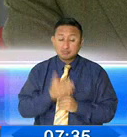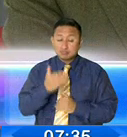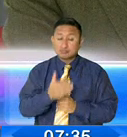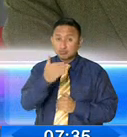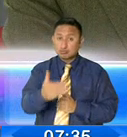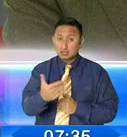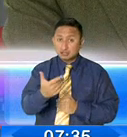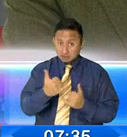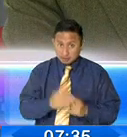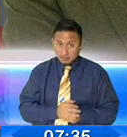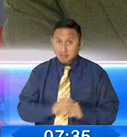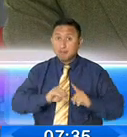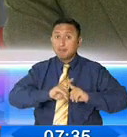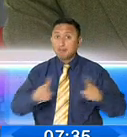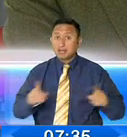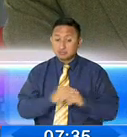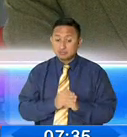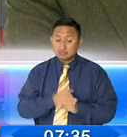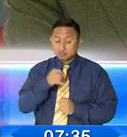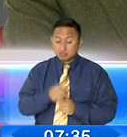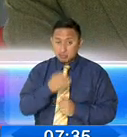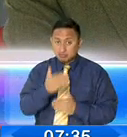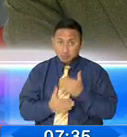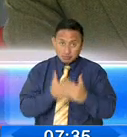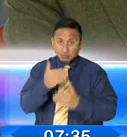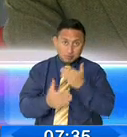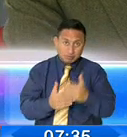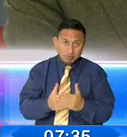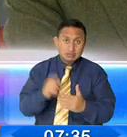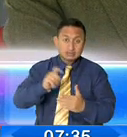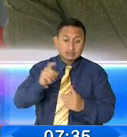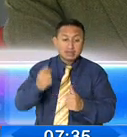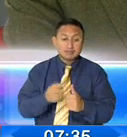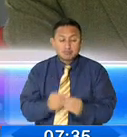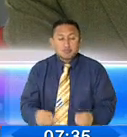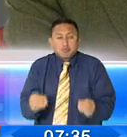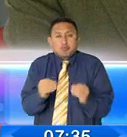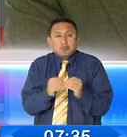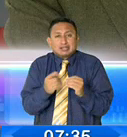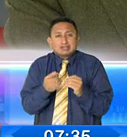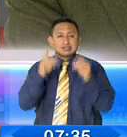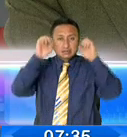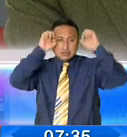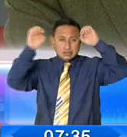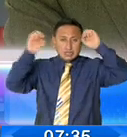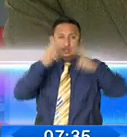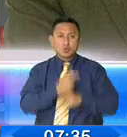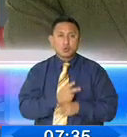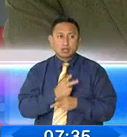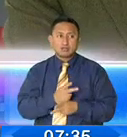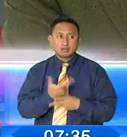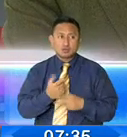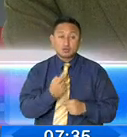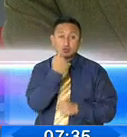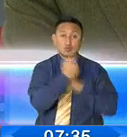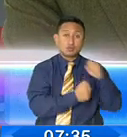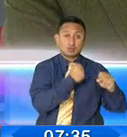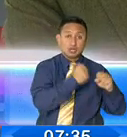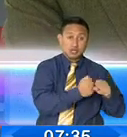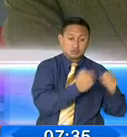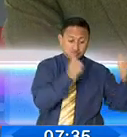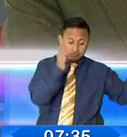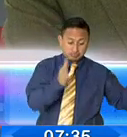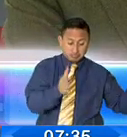largo, pero para poder caminar por él hay que llenarnos de estrategias de prevención que a un año y más de la pandemia no